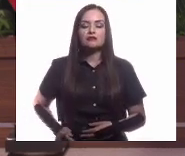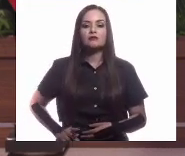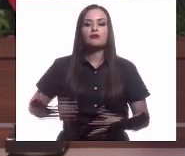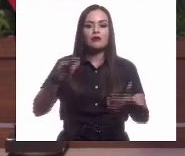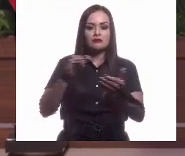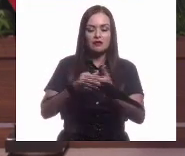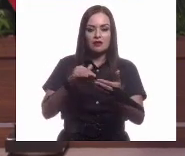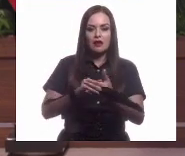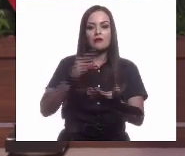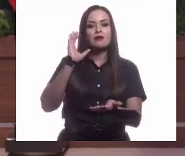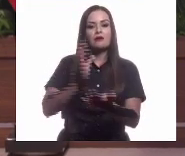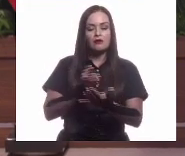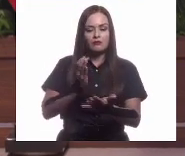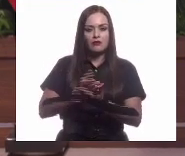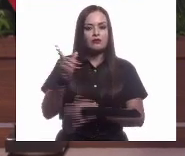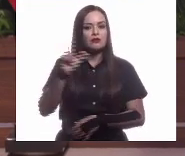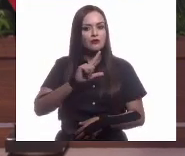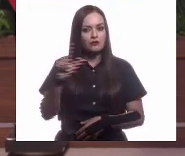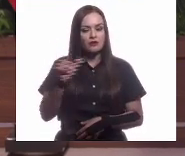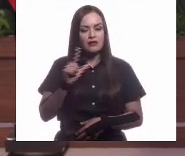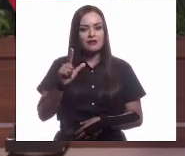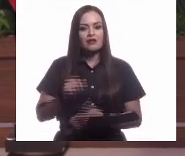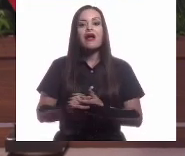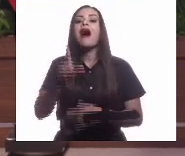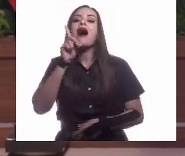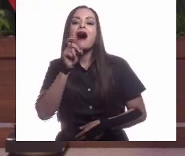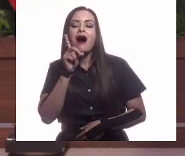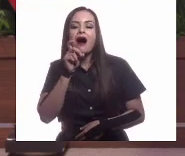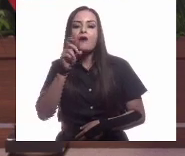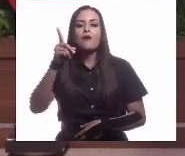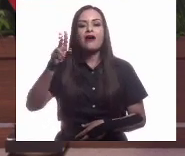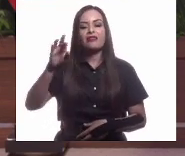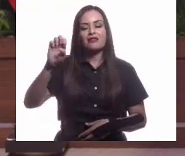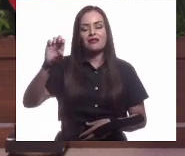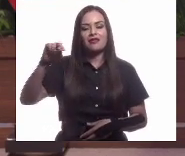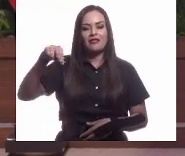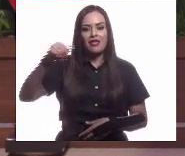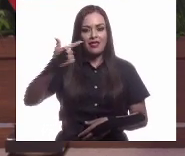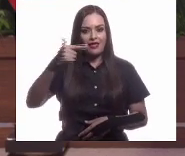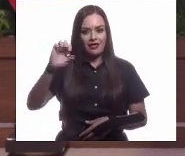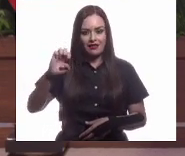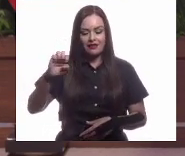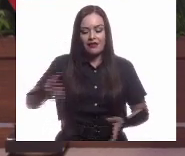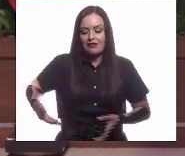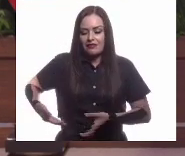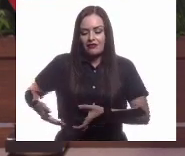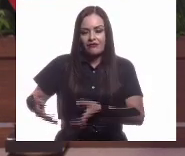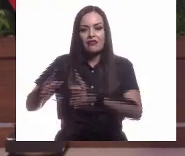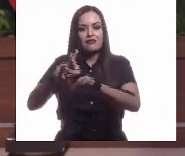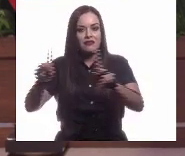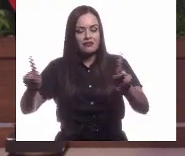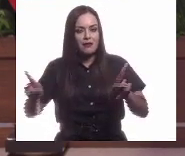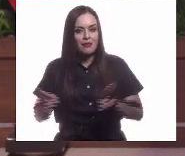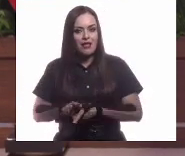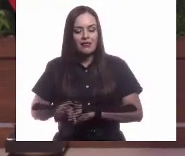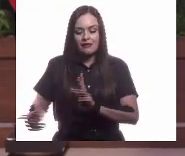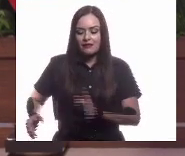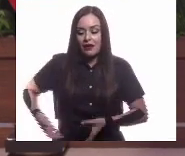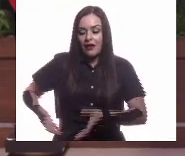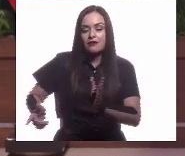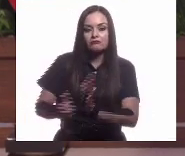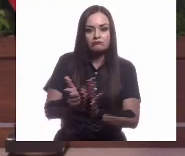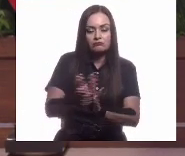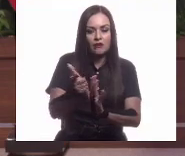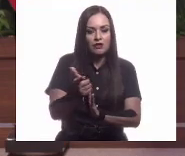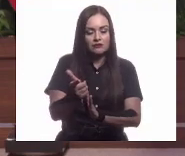Loreto, restituciones de redes de agua potable, drenaje, construcción de guarniciones, banquetas, plazas públicas, pavimentación,